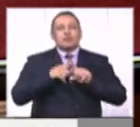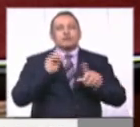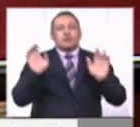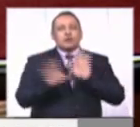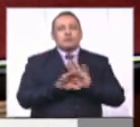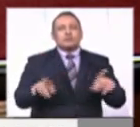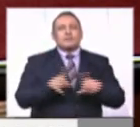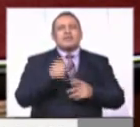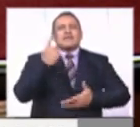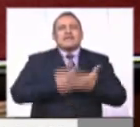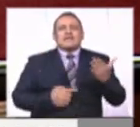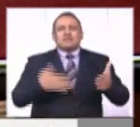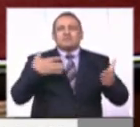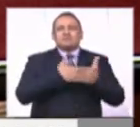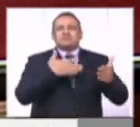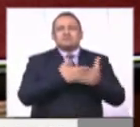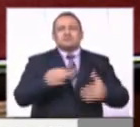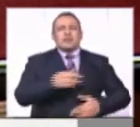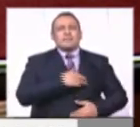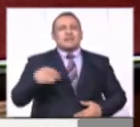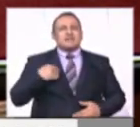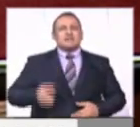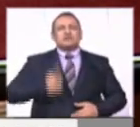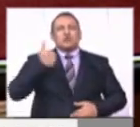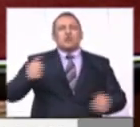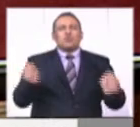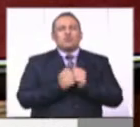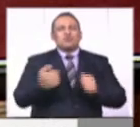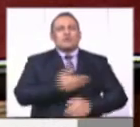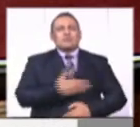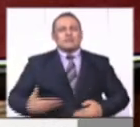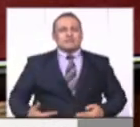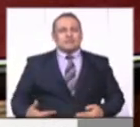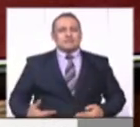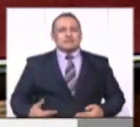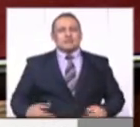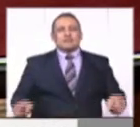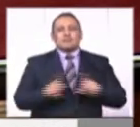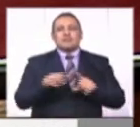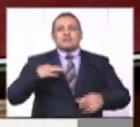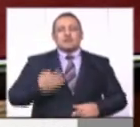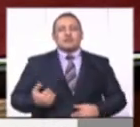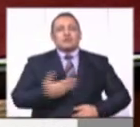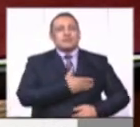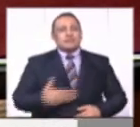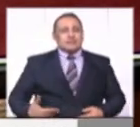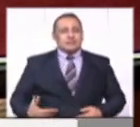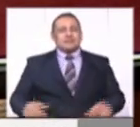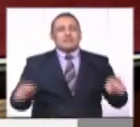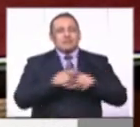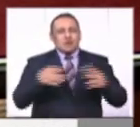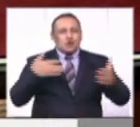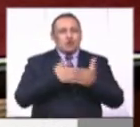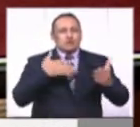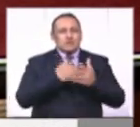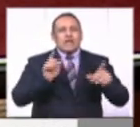Y qué atacaba el Premier junto con el presidente señor presidenta atacaba a quienes le